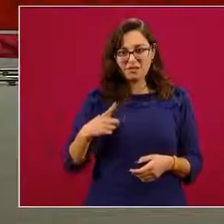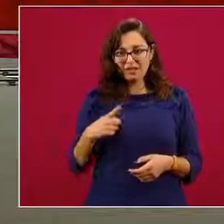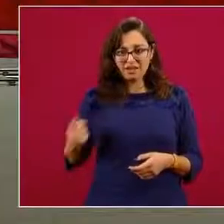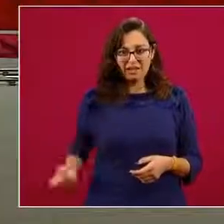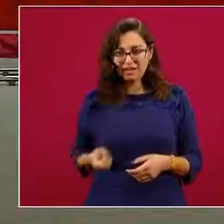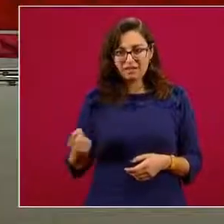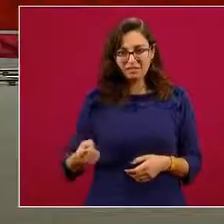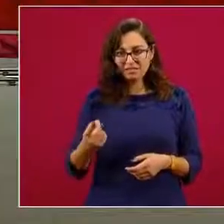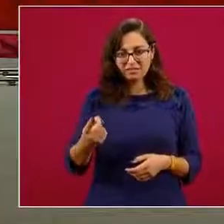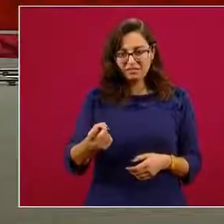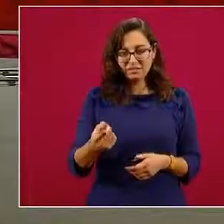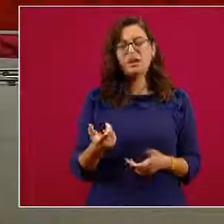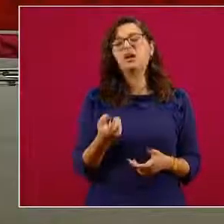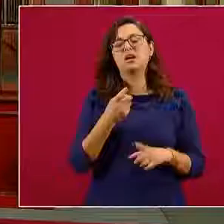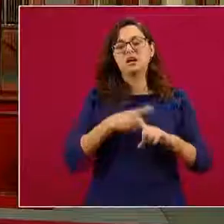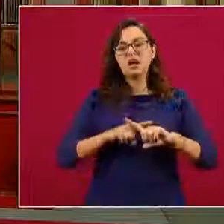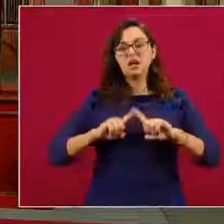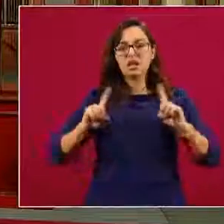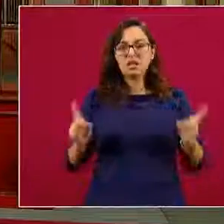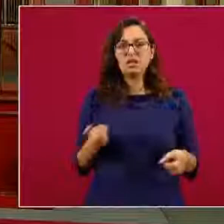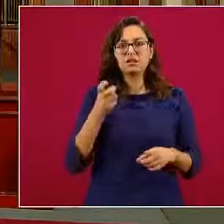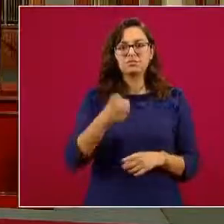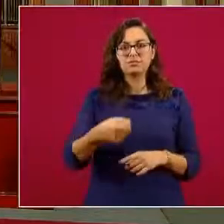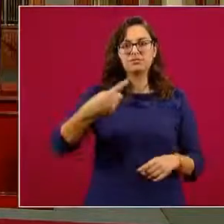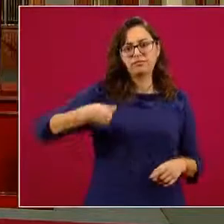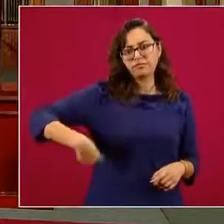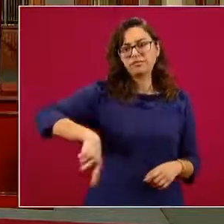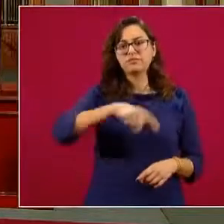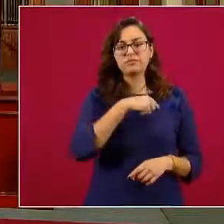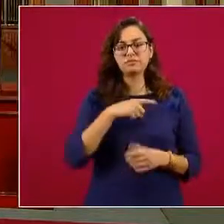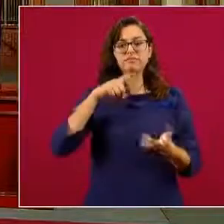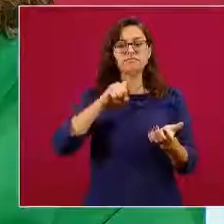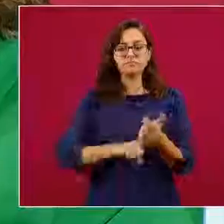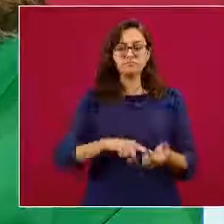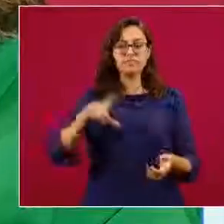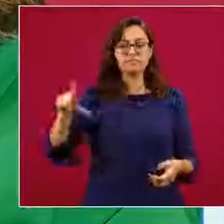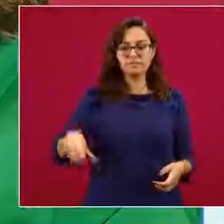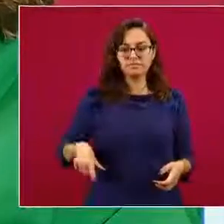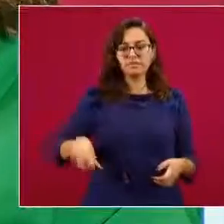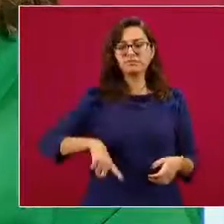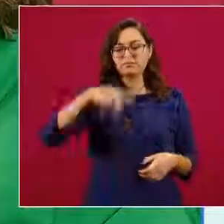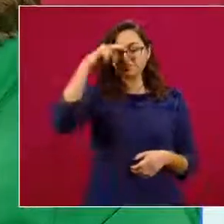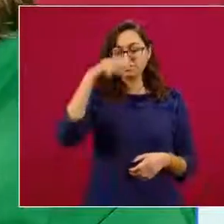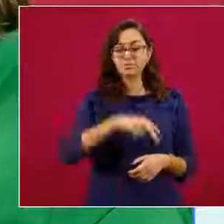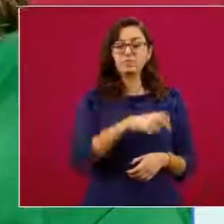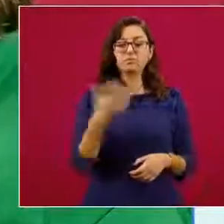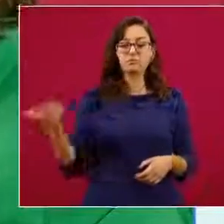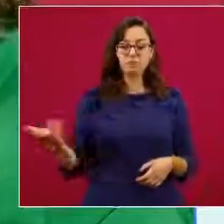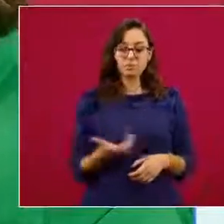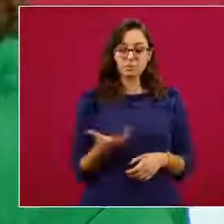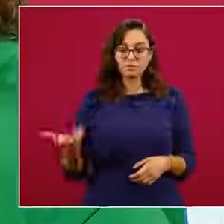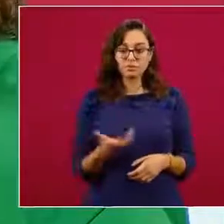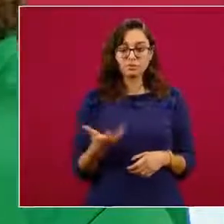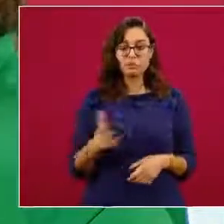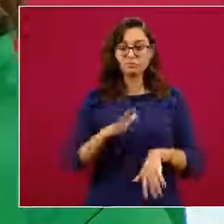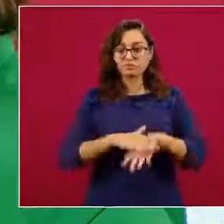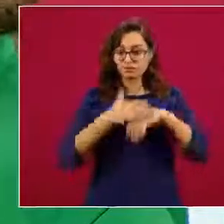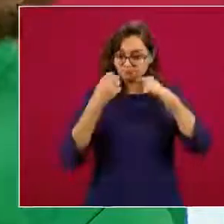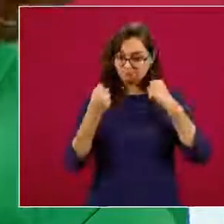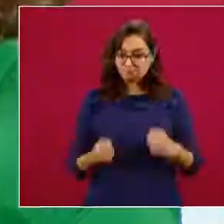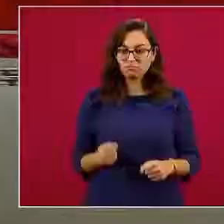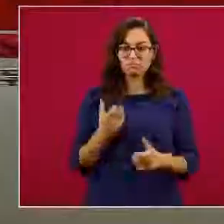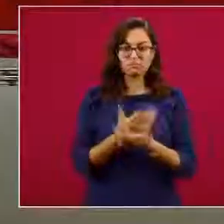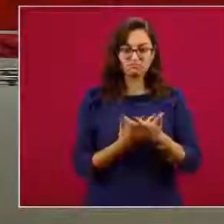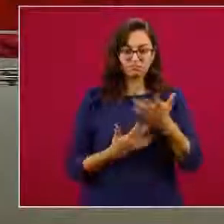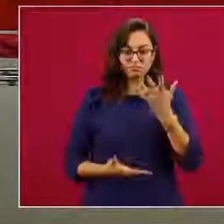contrario. Y eso es lo que estamos haciendo desde el Gobierno de México, asegurando y haciendo acciones como